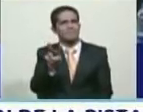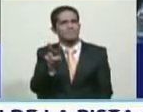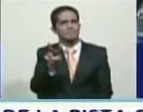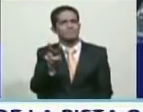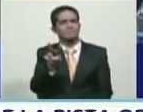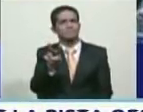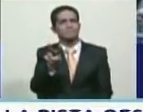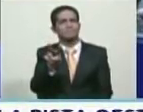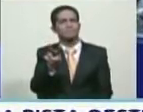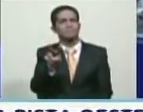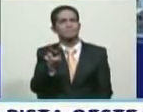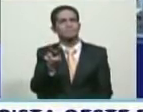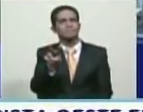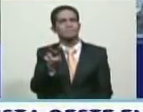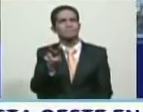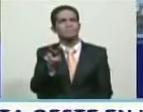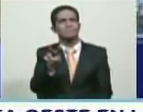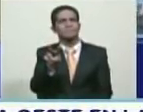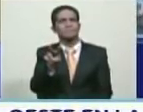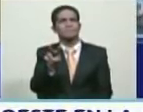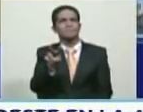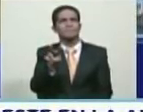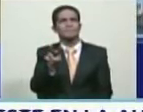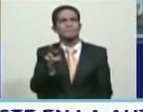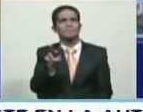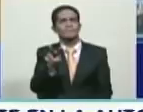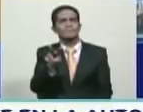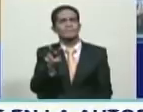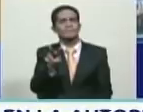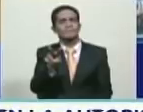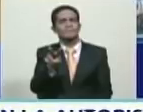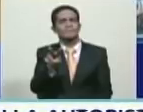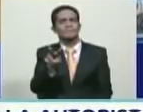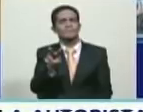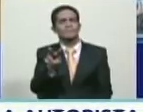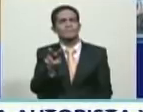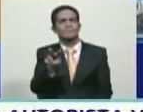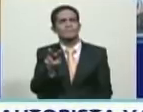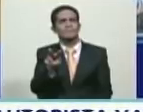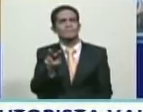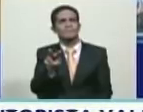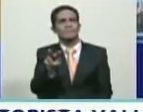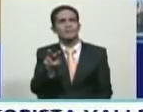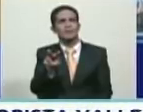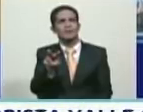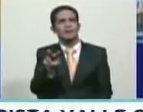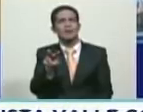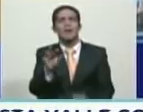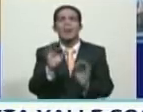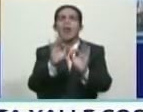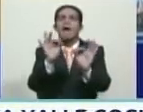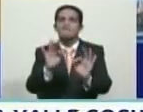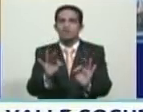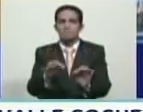Yo he estado observando la forma en que está el mundo